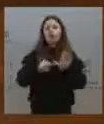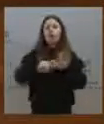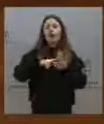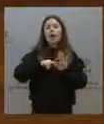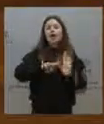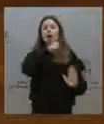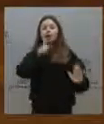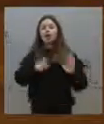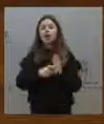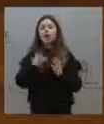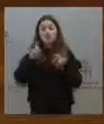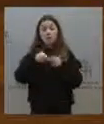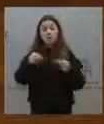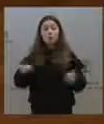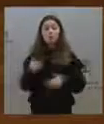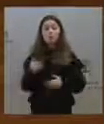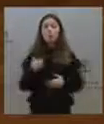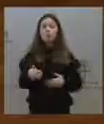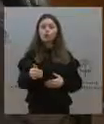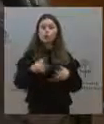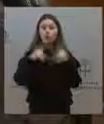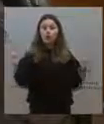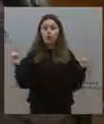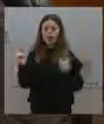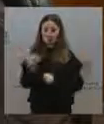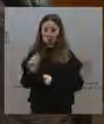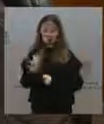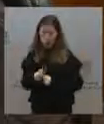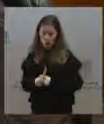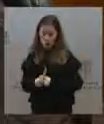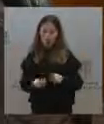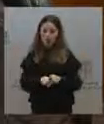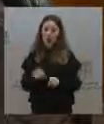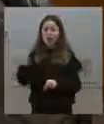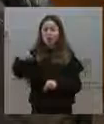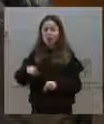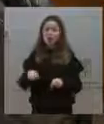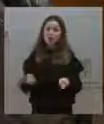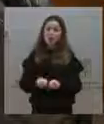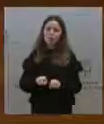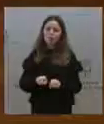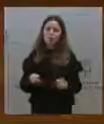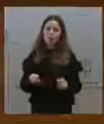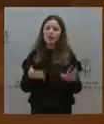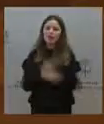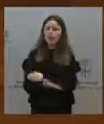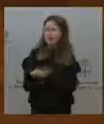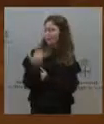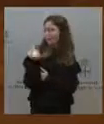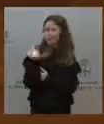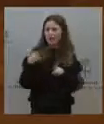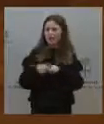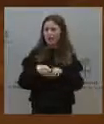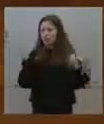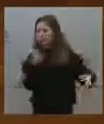de los asturianos, ni se lo merecen, y apuntalan el pasado de ineficiencia, derroche y endeudamiento.